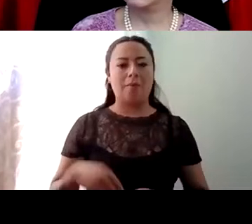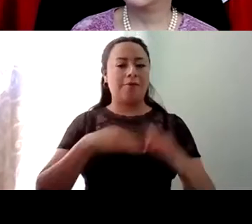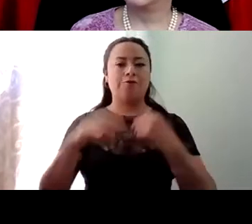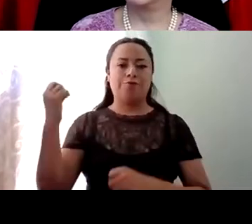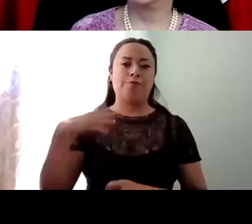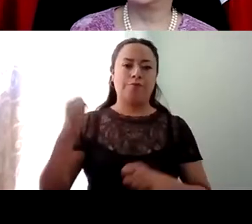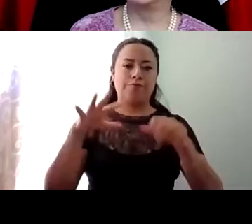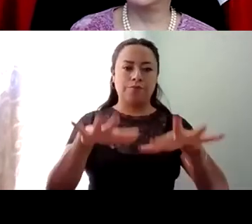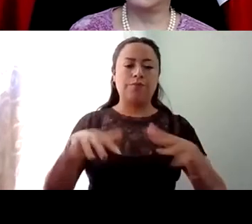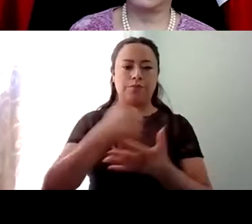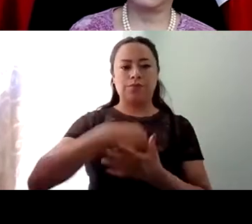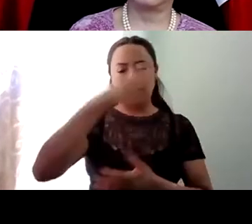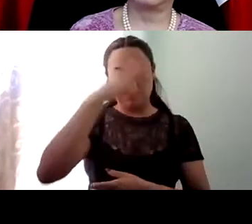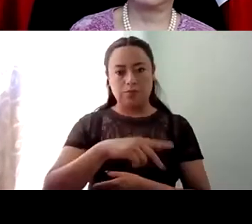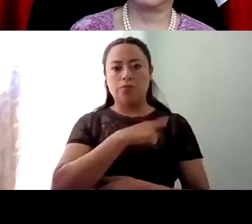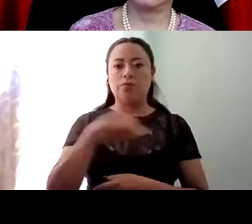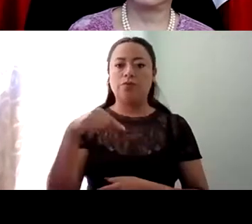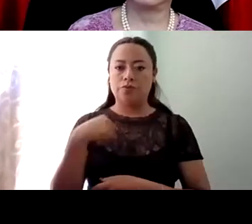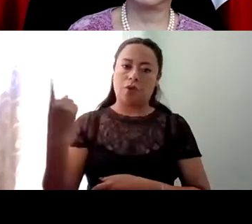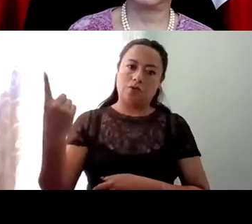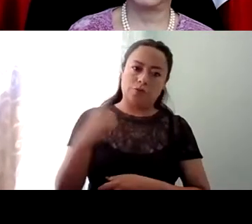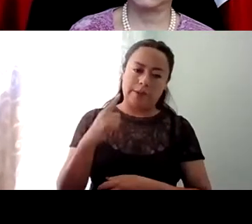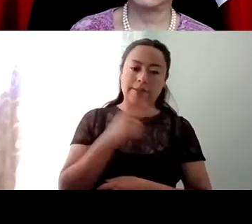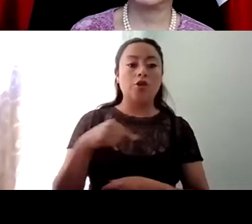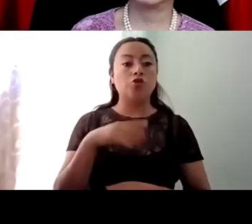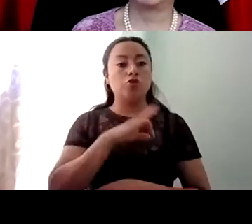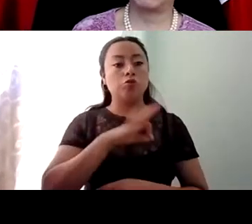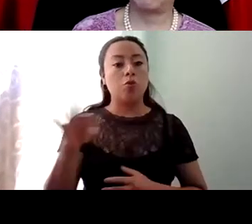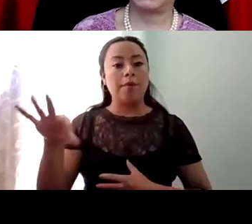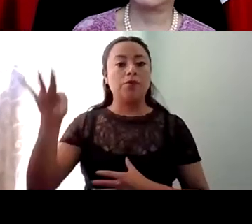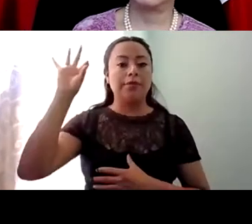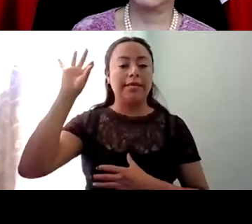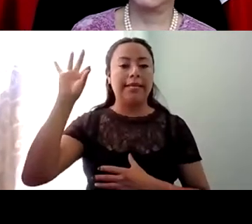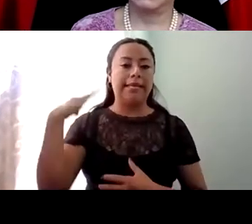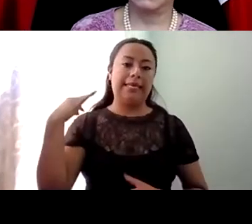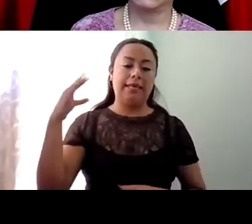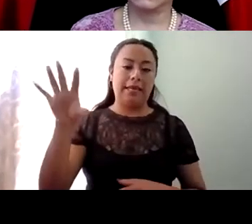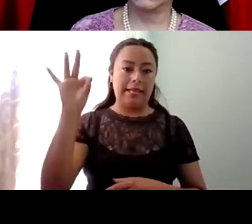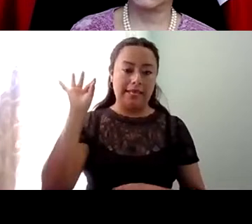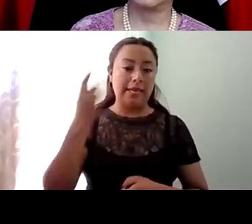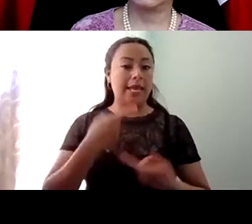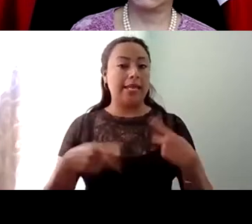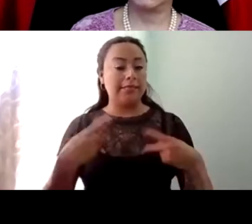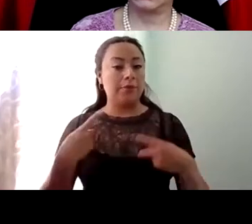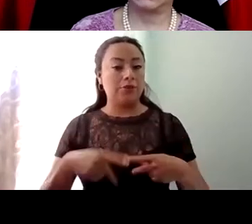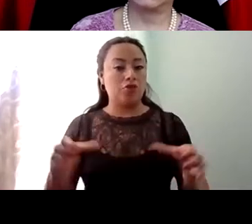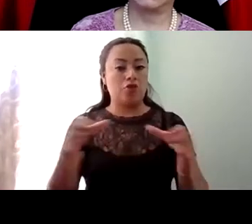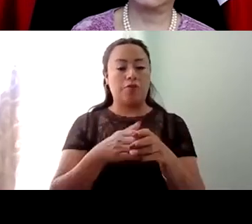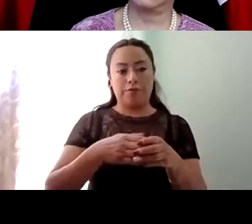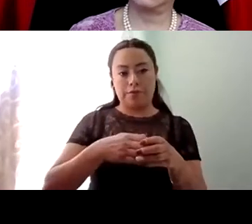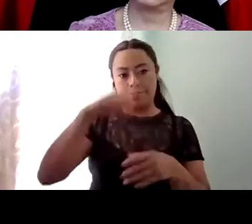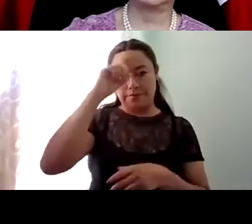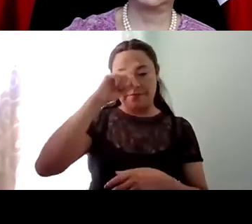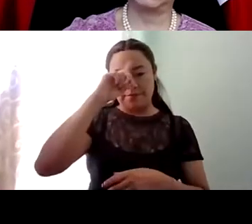México es elegir a las personas que formarán parte del Consejo de la Comisión